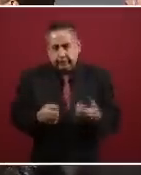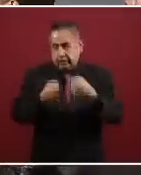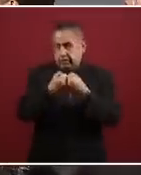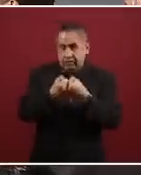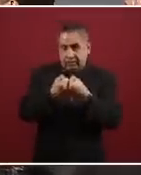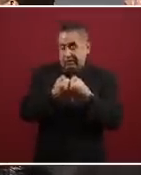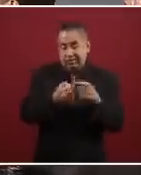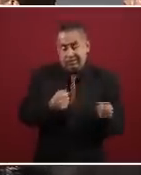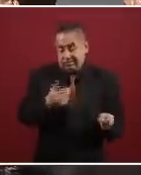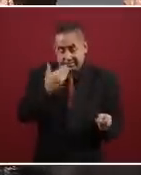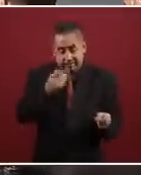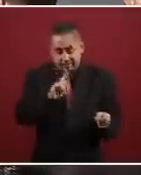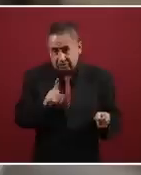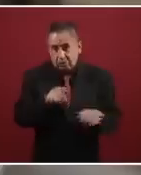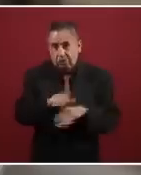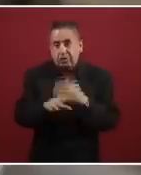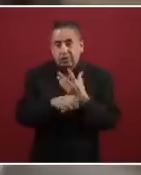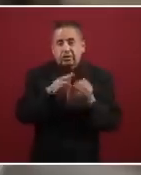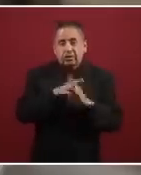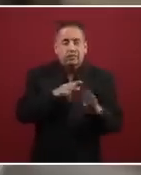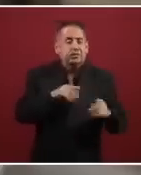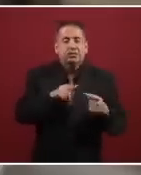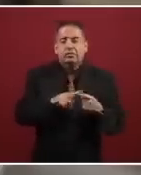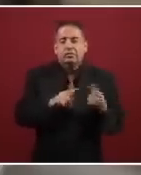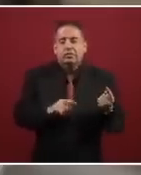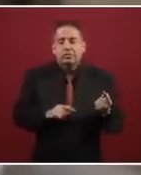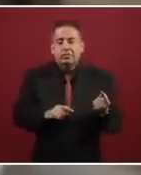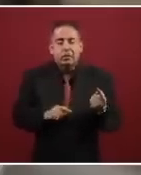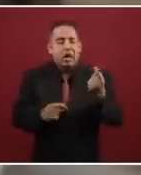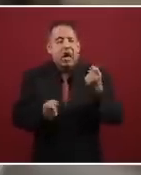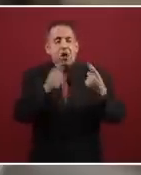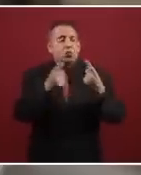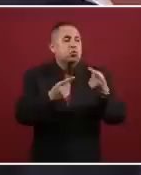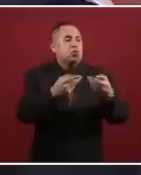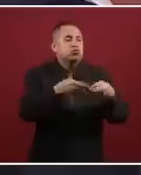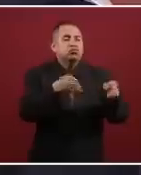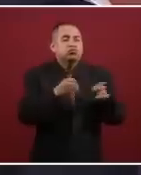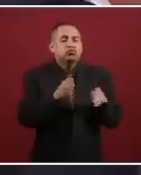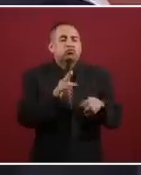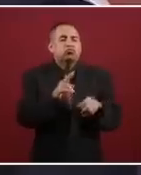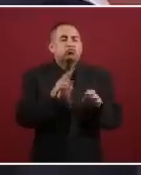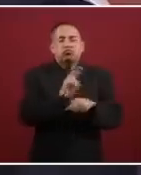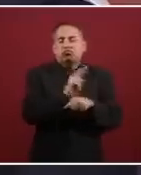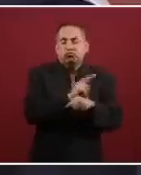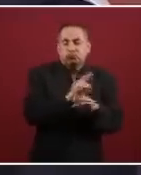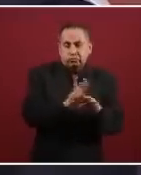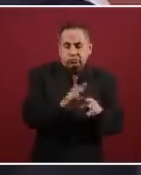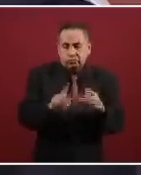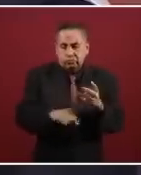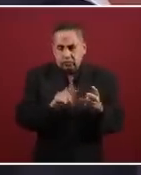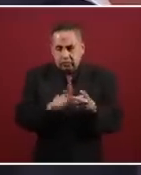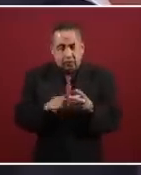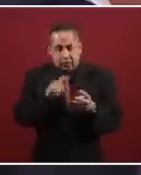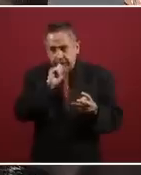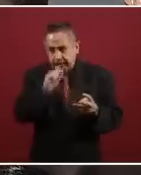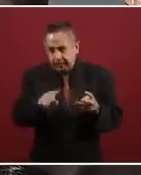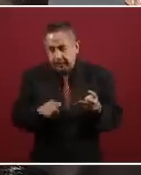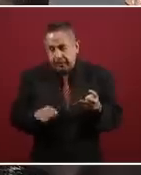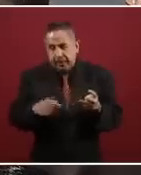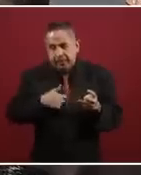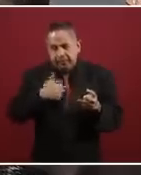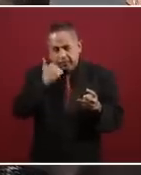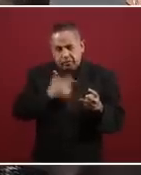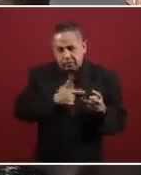frontera, en el tema migratorio, en algunos albergues? Esa por una parte, y también me